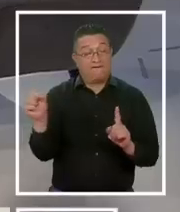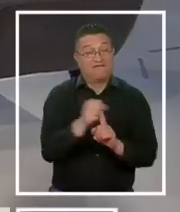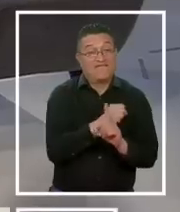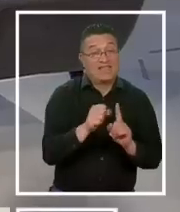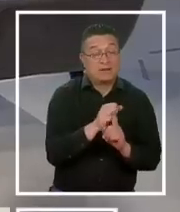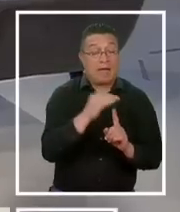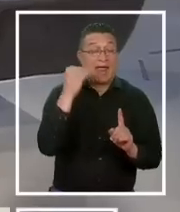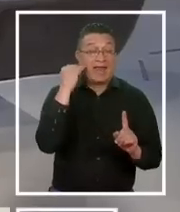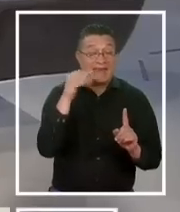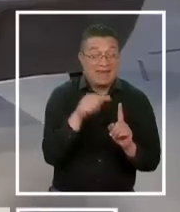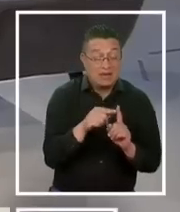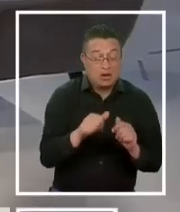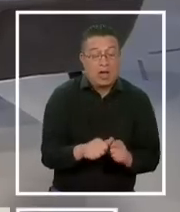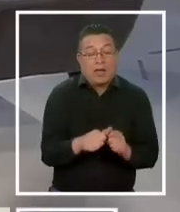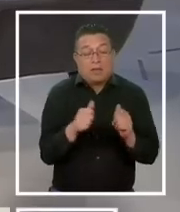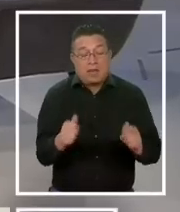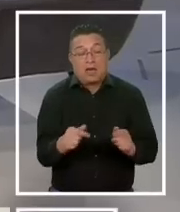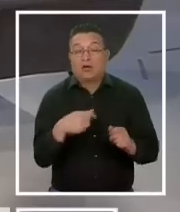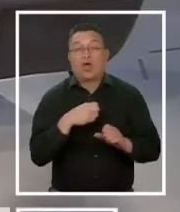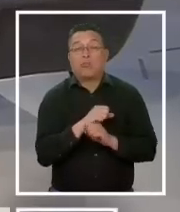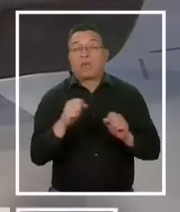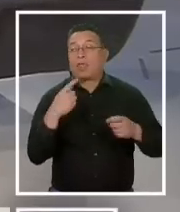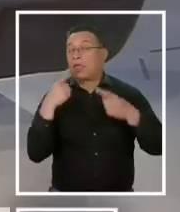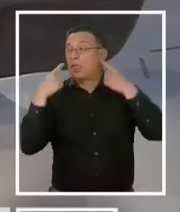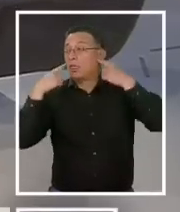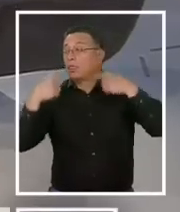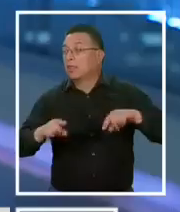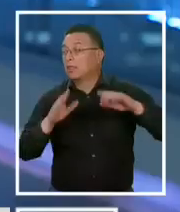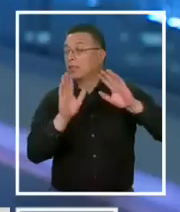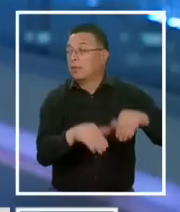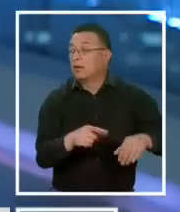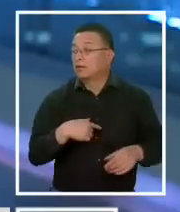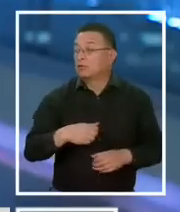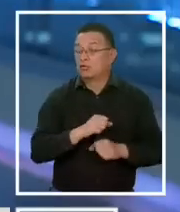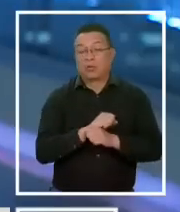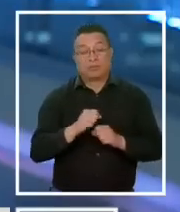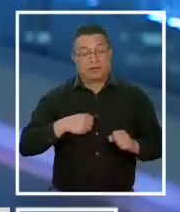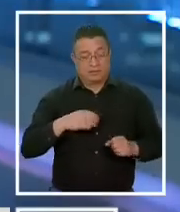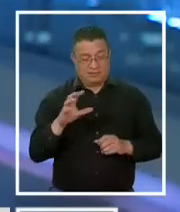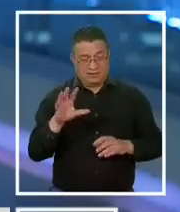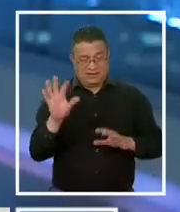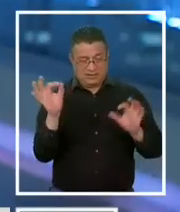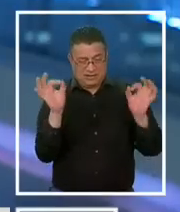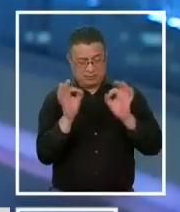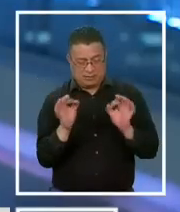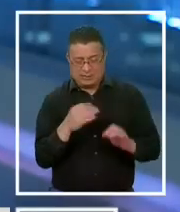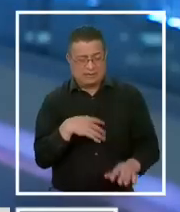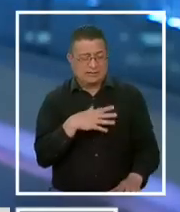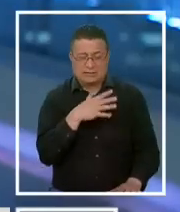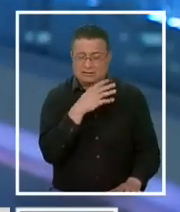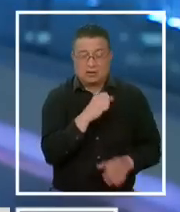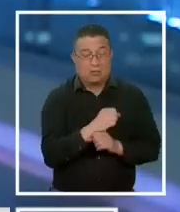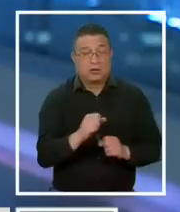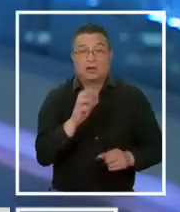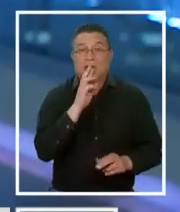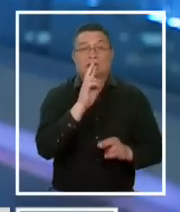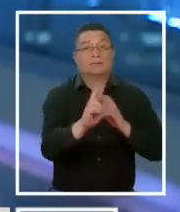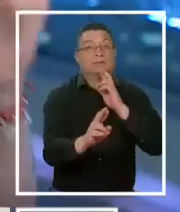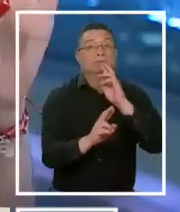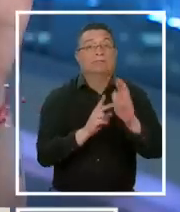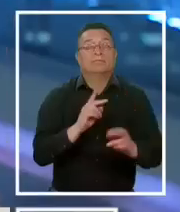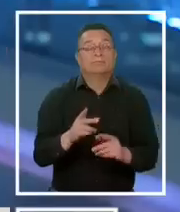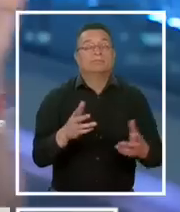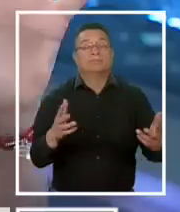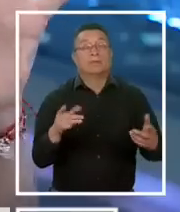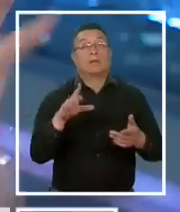son niños es una situación que no puedes desatender y que yo honestamente no logro encontrar explicación de que no tengamos ese tipo de respuestas para decir